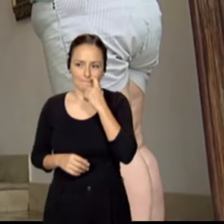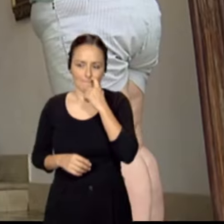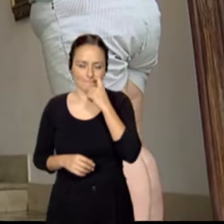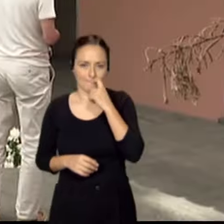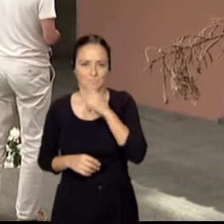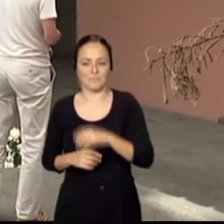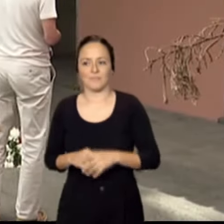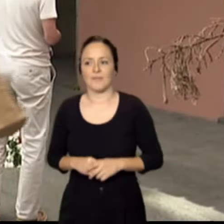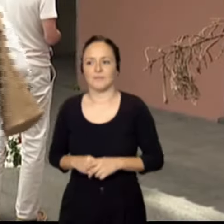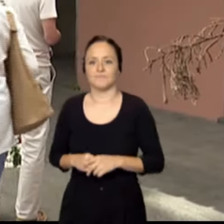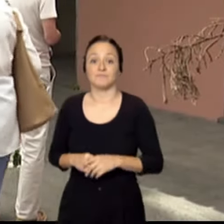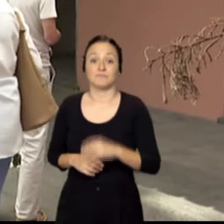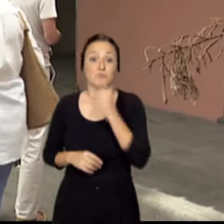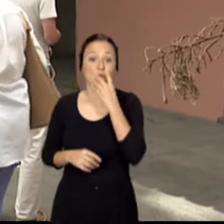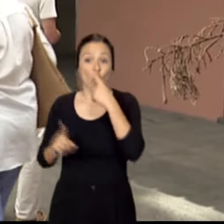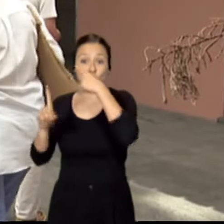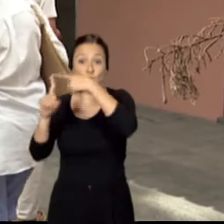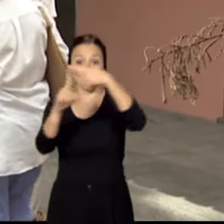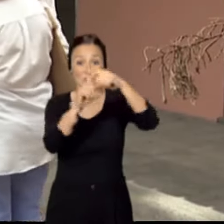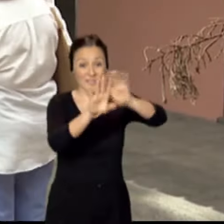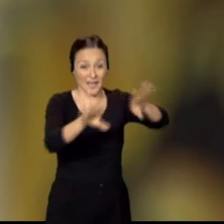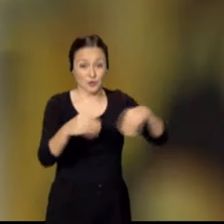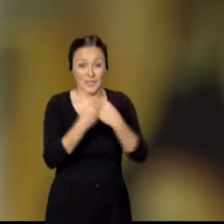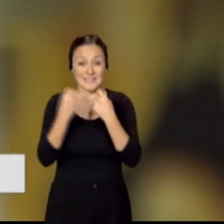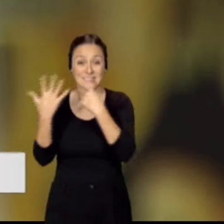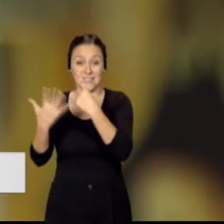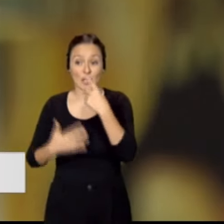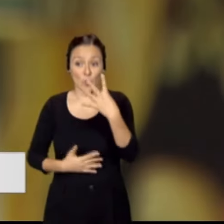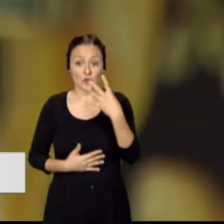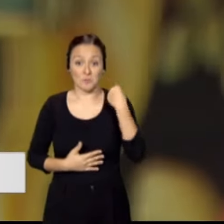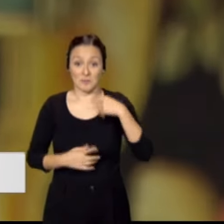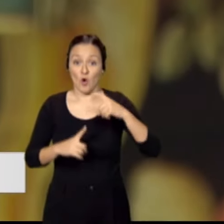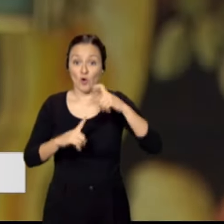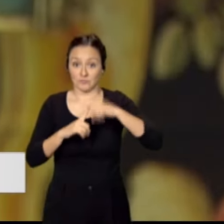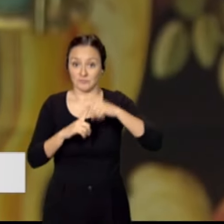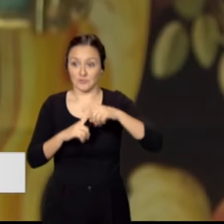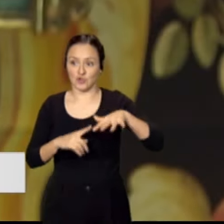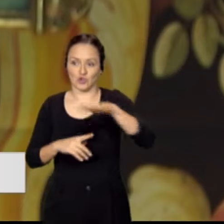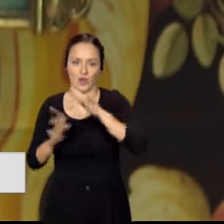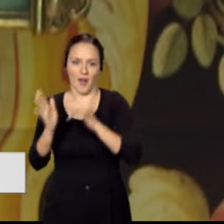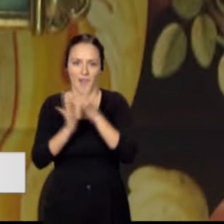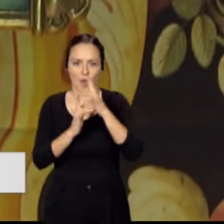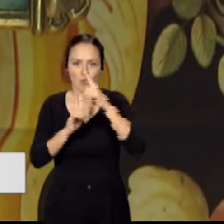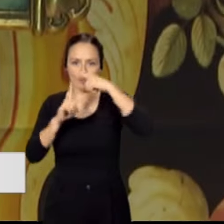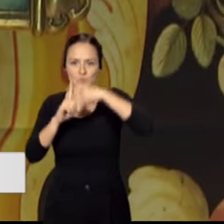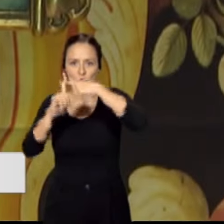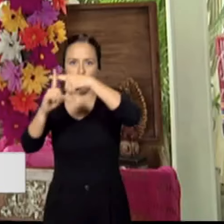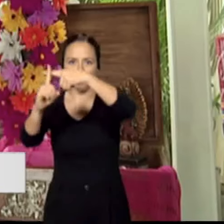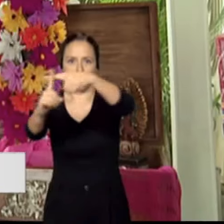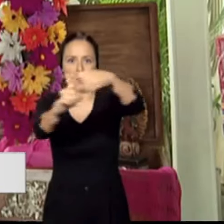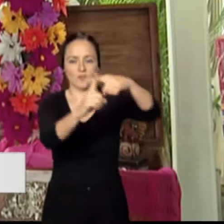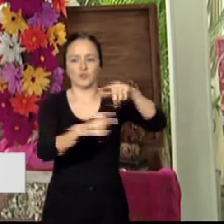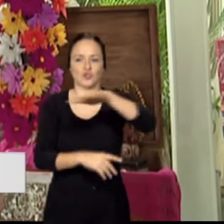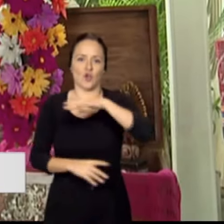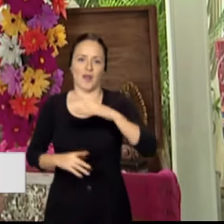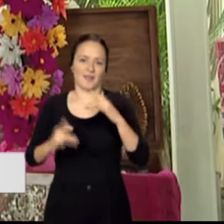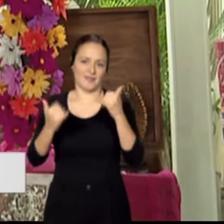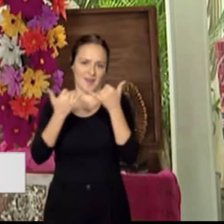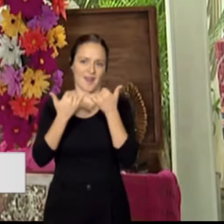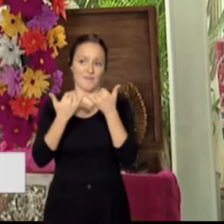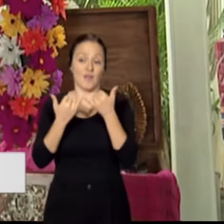bueno y 64 cruces estarán incluidas en la ruta de las cruces de mayo de San Cristóbal de la laguna en la isla de tenerife a